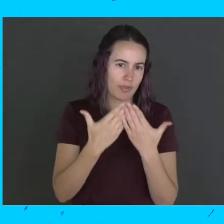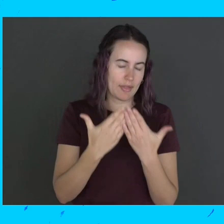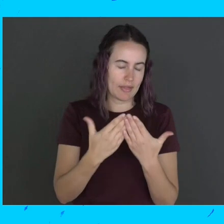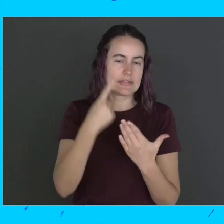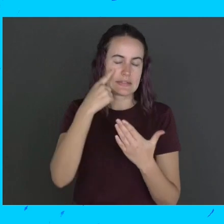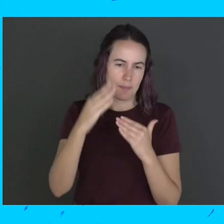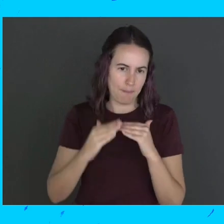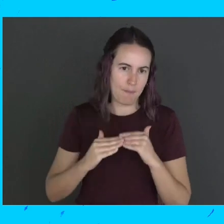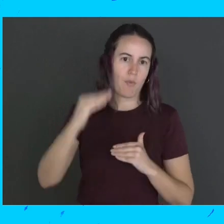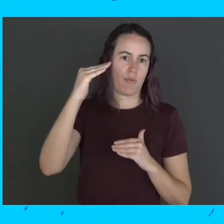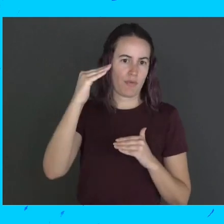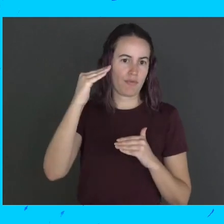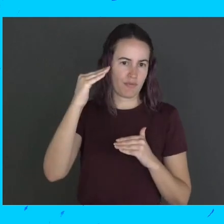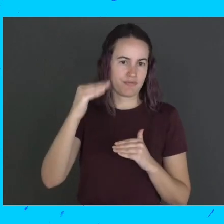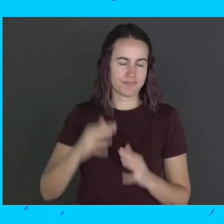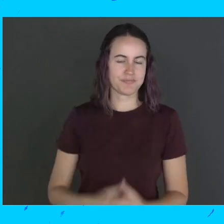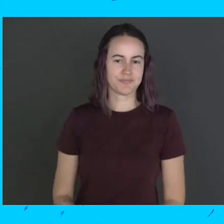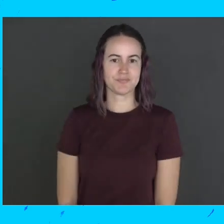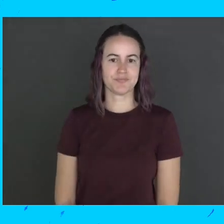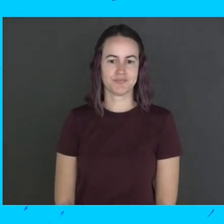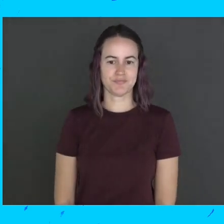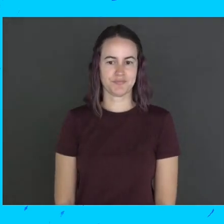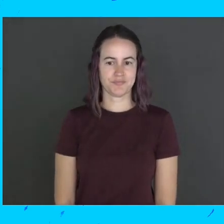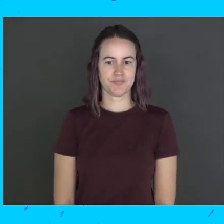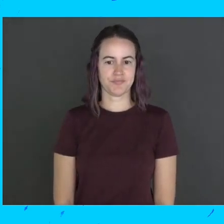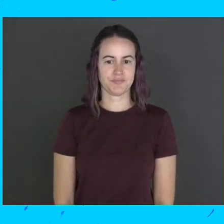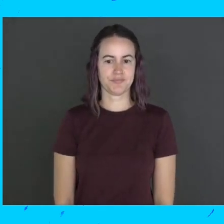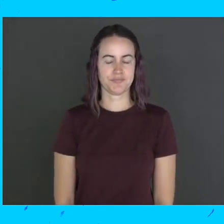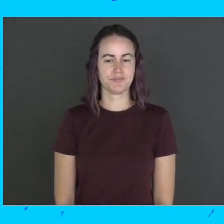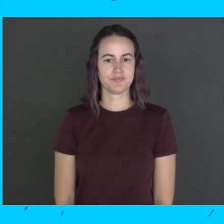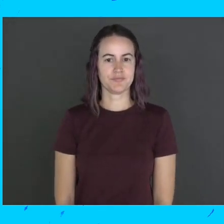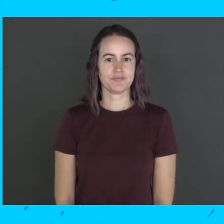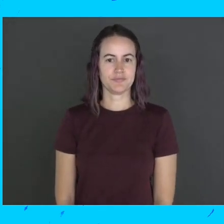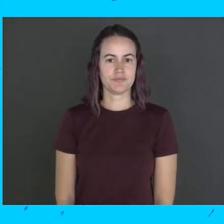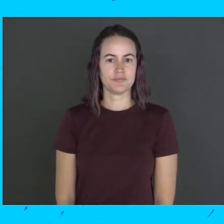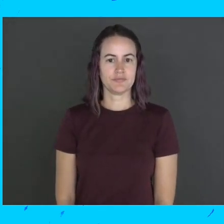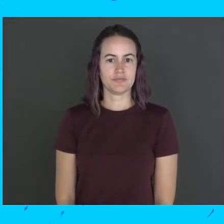crucial porque va a empoderar a los jóvenes